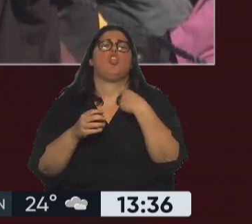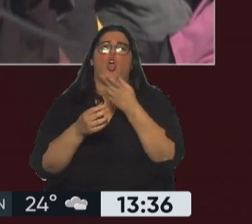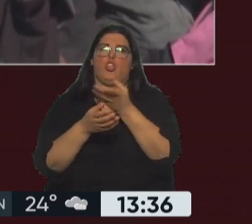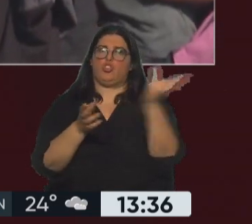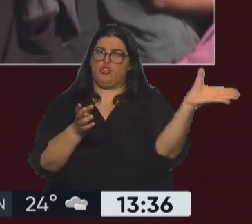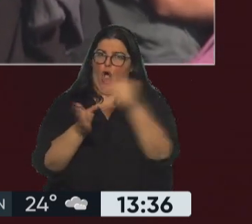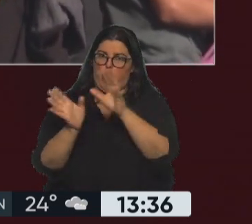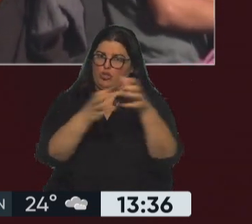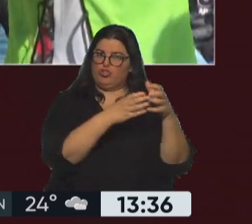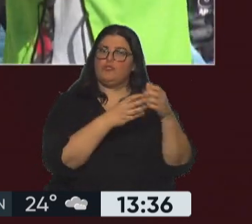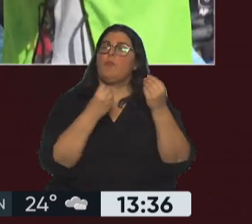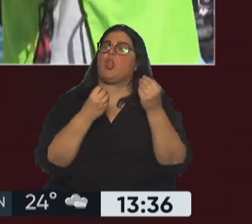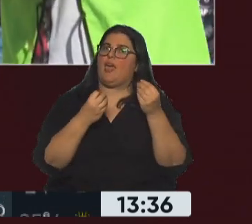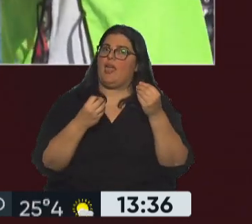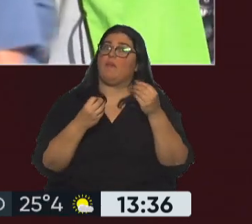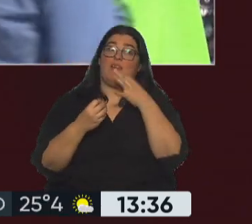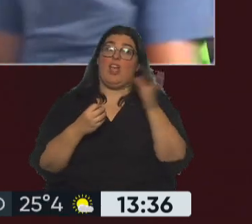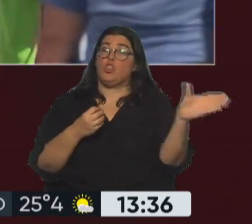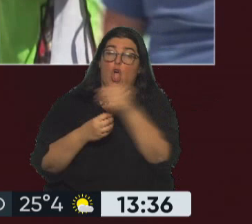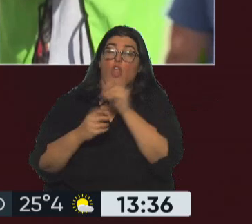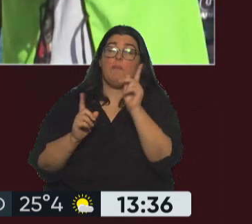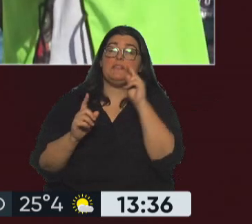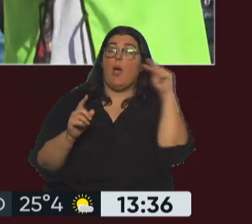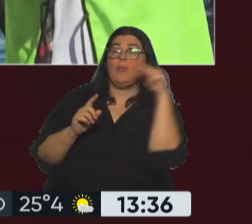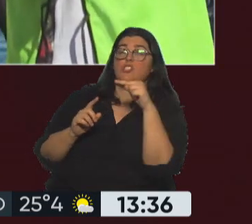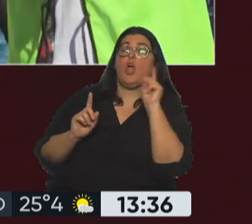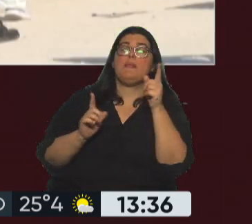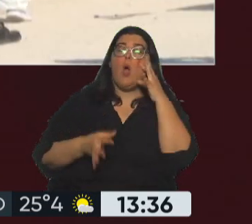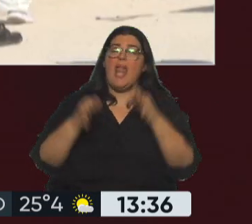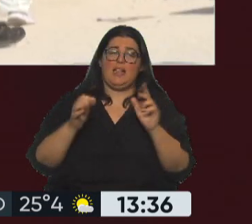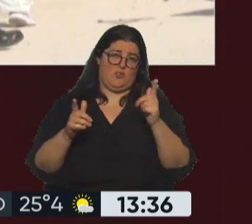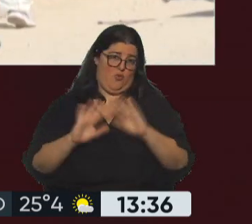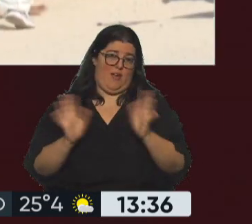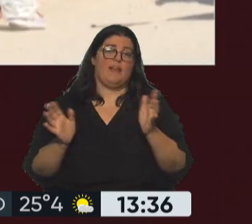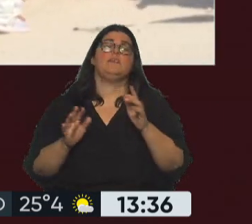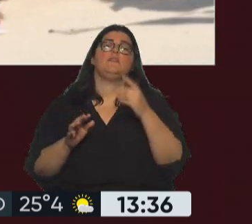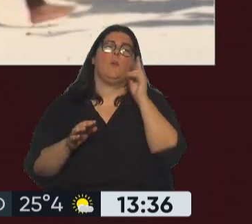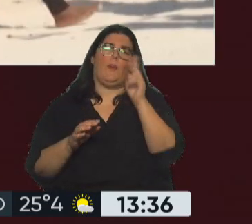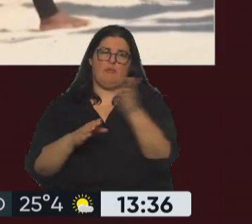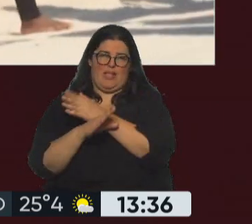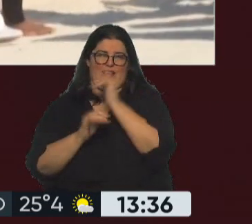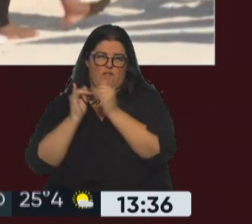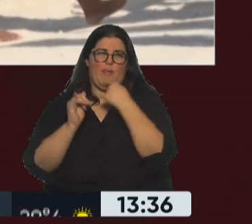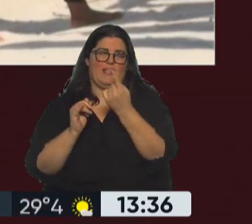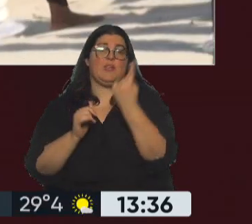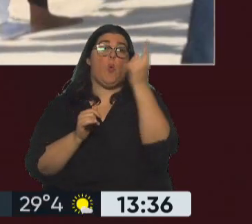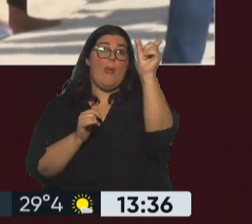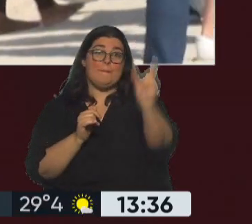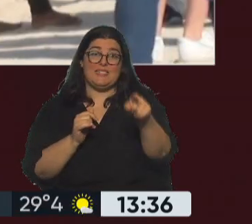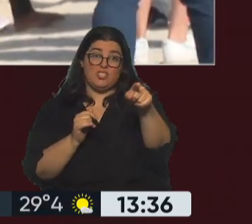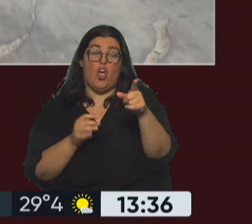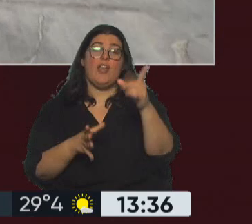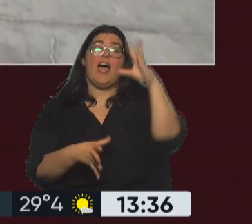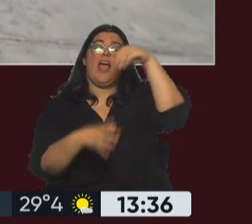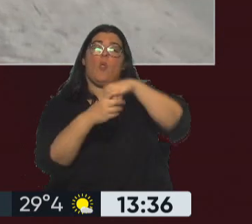tienen la misma visión y el mismo análisis sobre este tipo de cuestiones. De hecho, veíamos recién en el informe cómo uno de los miembros de la alianza que sostiene